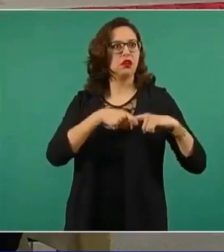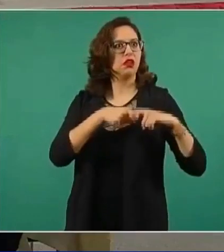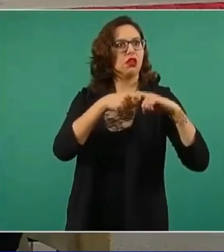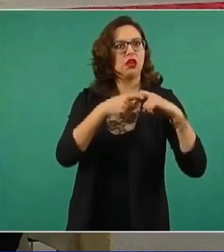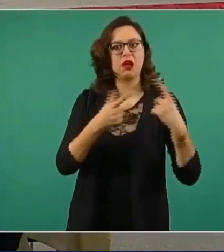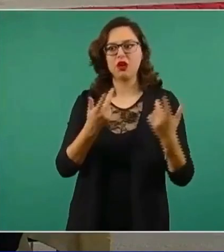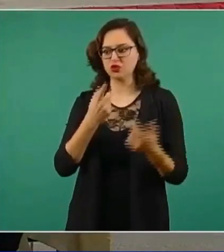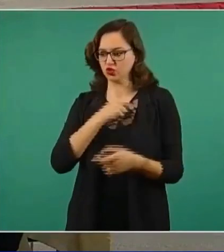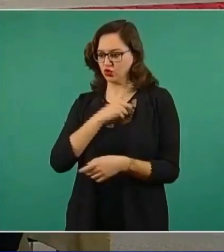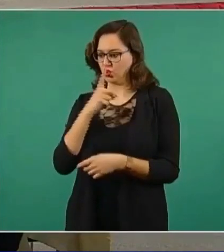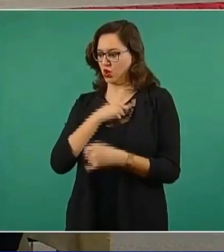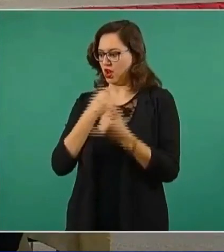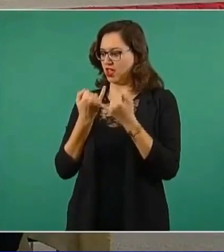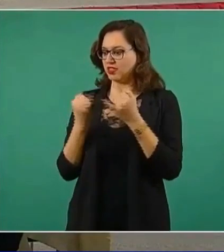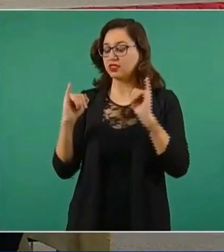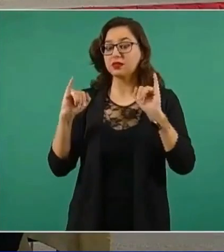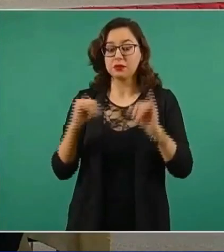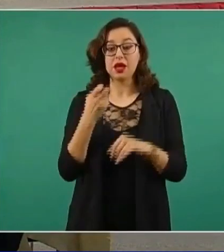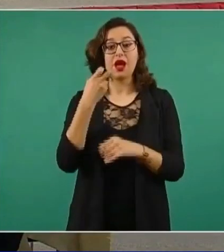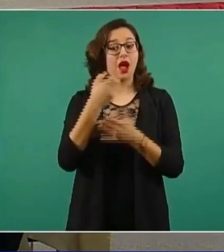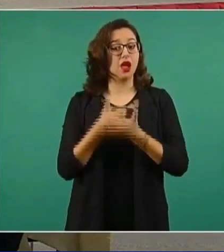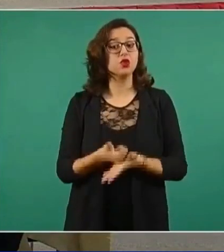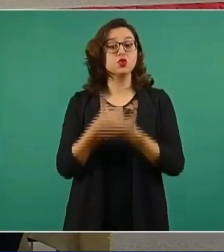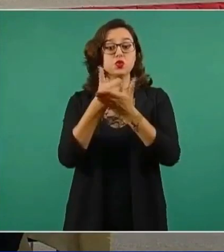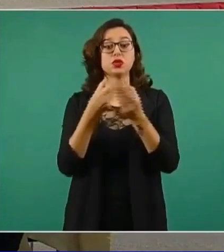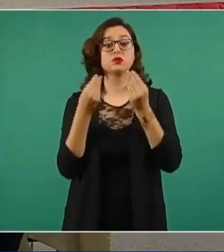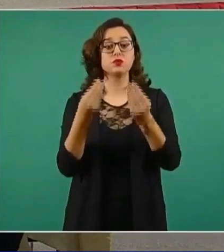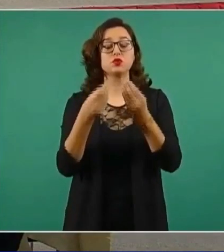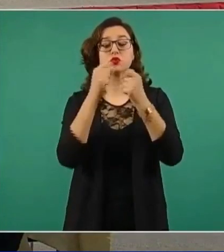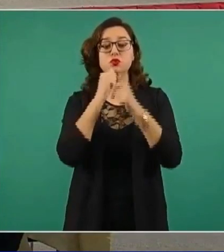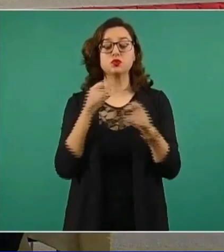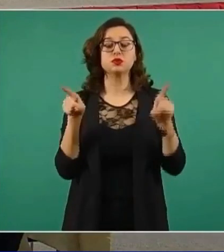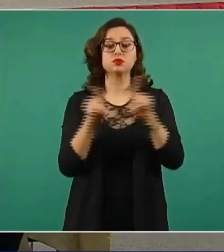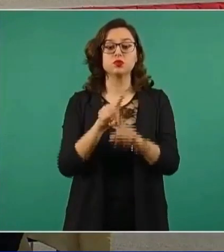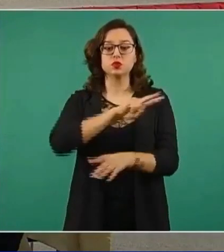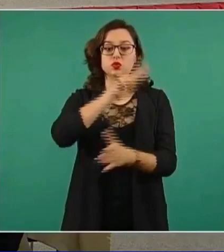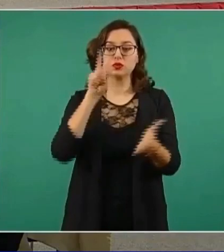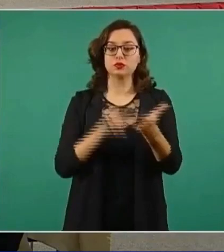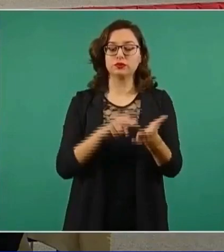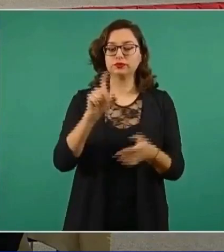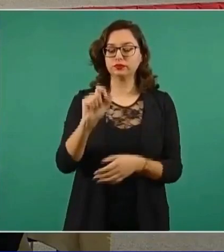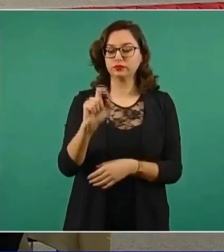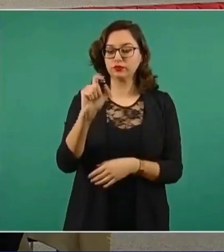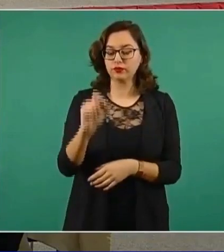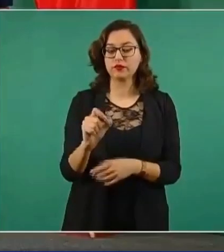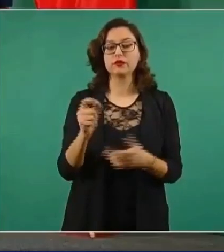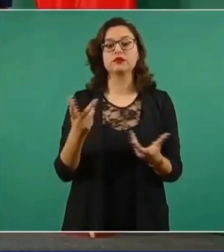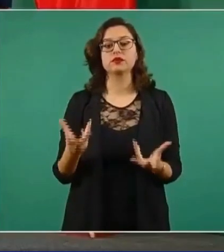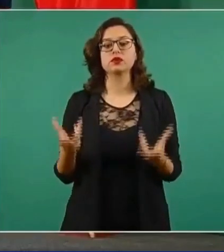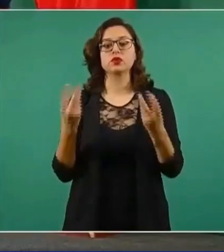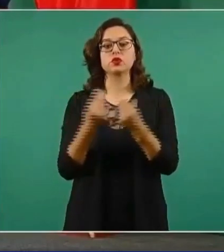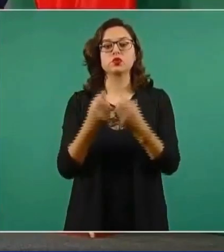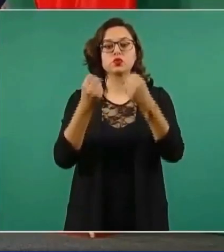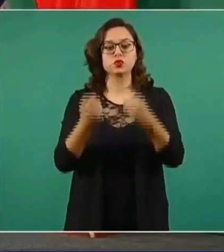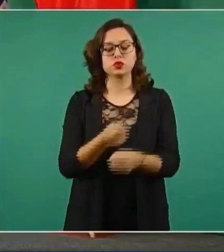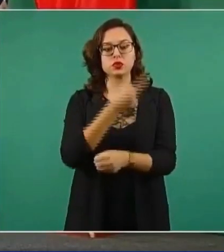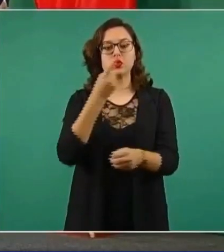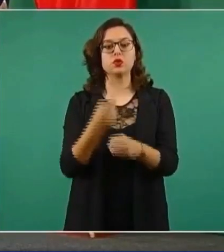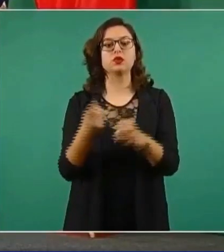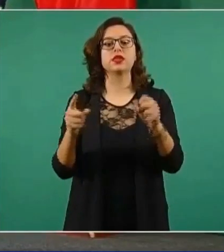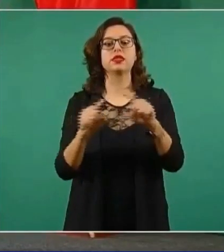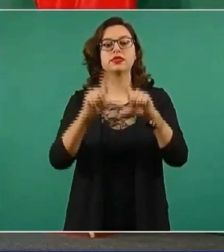También en este esfuerzo, en 2020, impulsamos con el Secretariado Ejecutivo de Seguridad Nacional